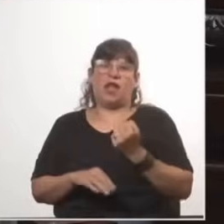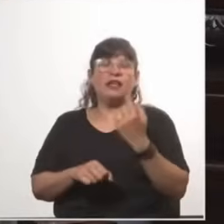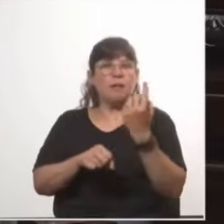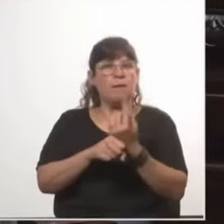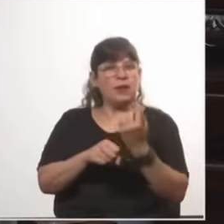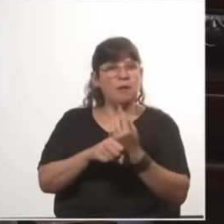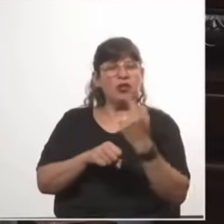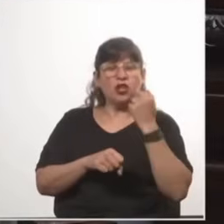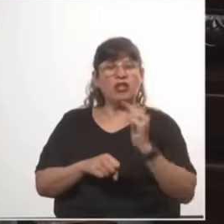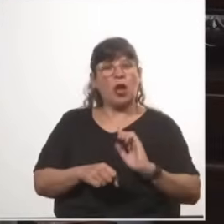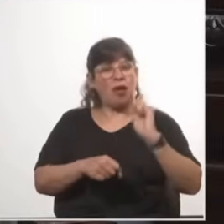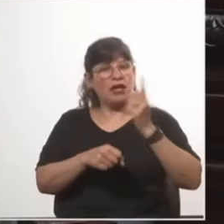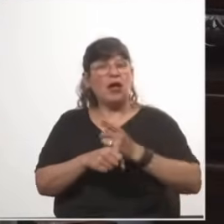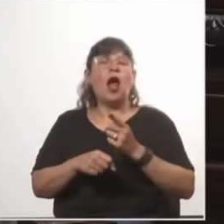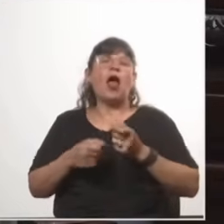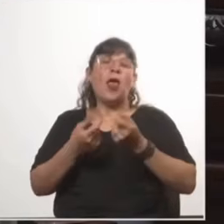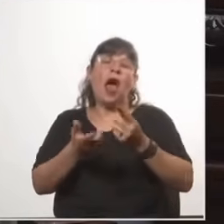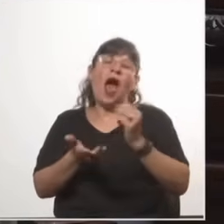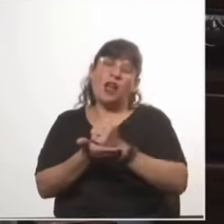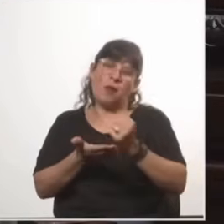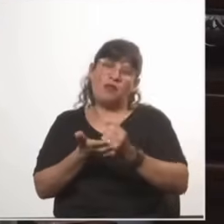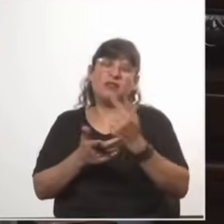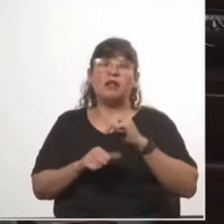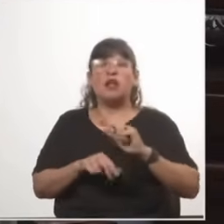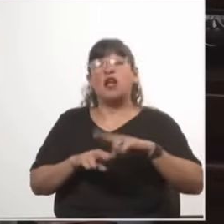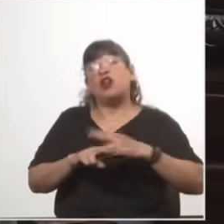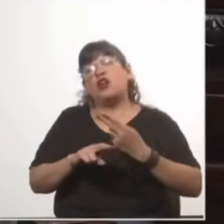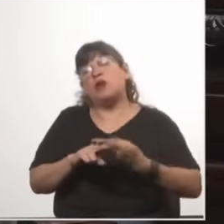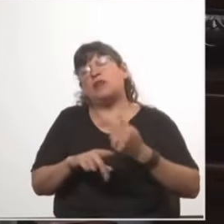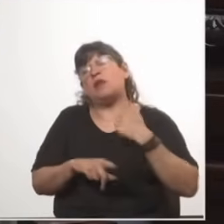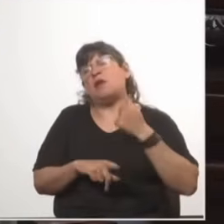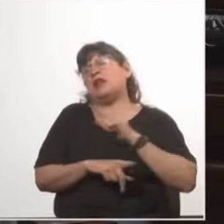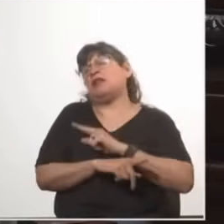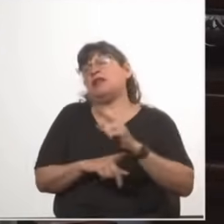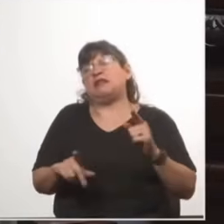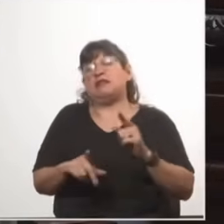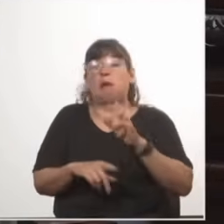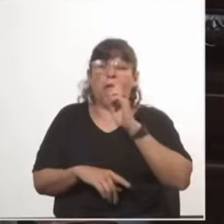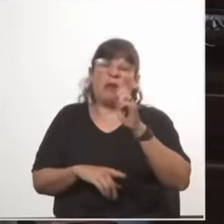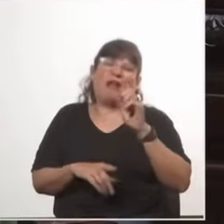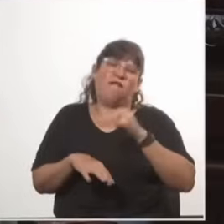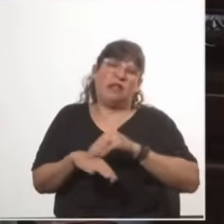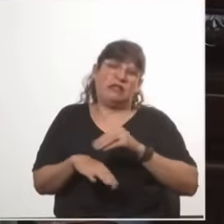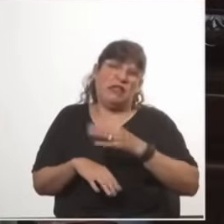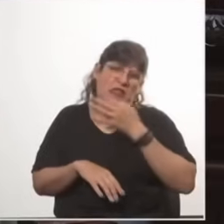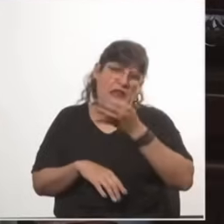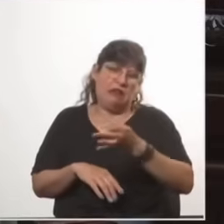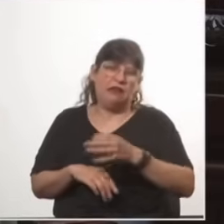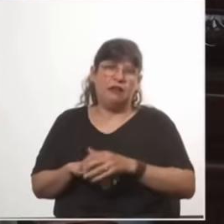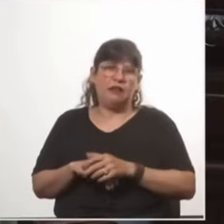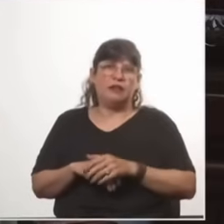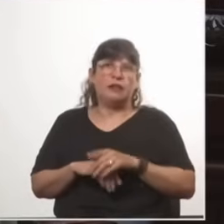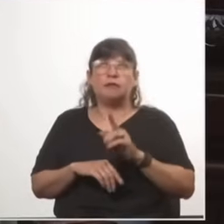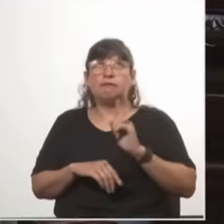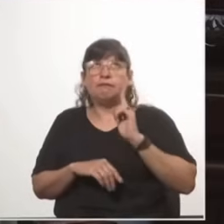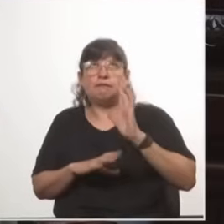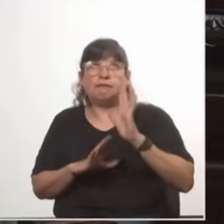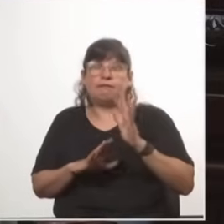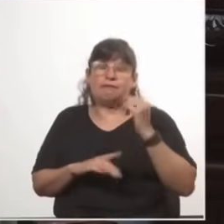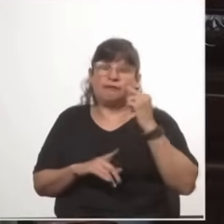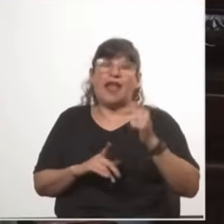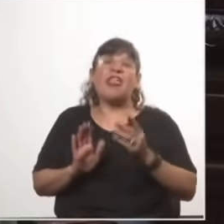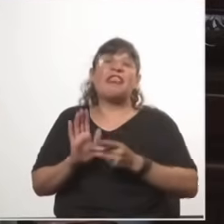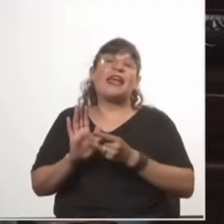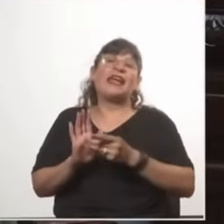primera, que estaban obligados a entregar el pasaporte. Lo repetiremos por enésima vez. El supuesto